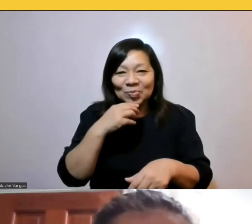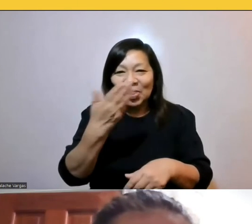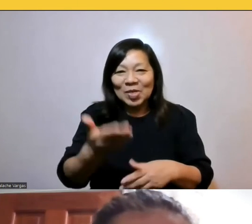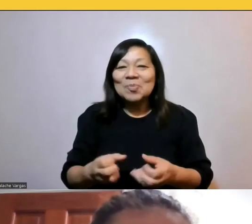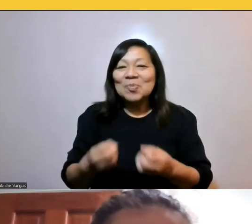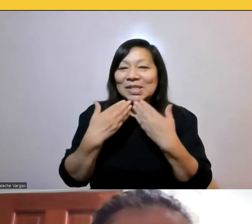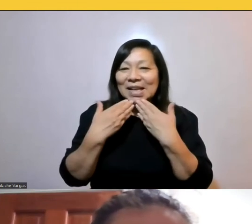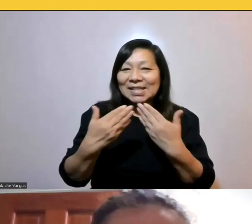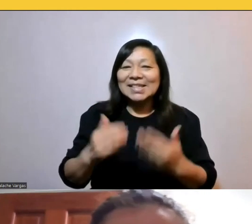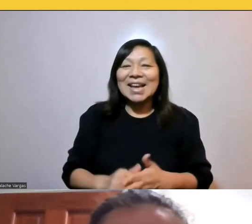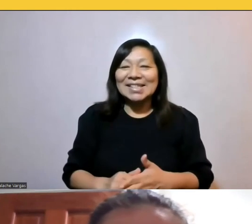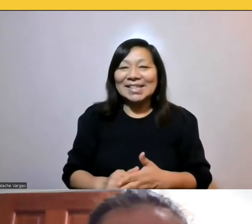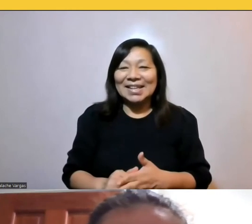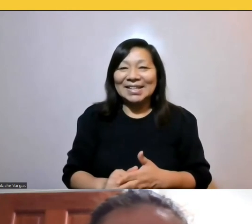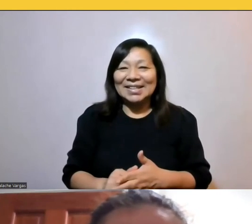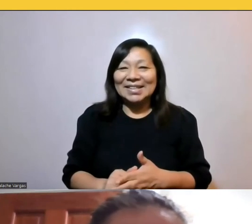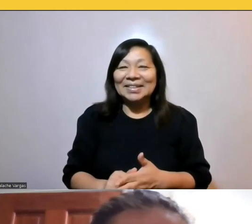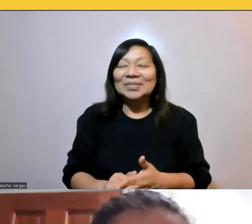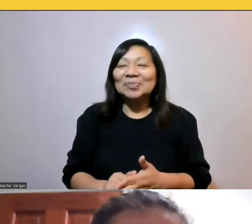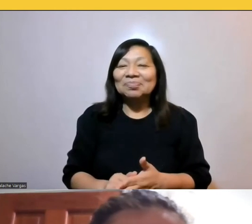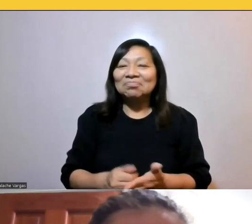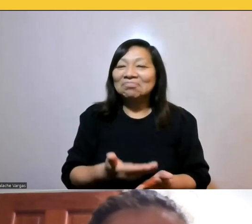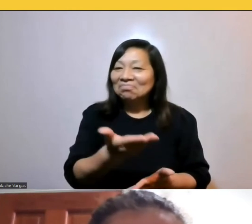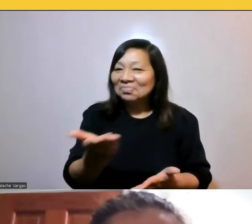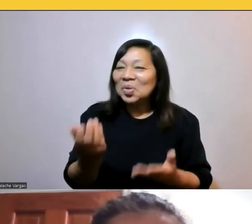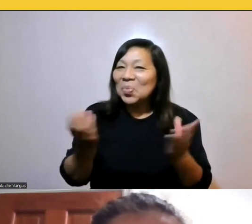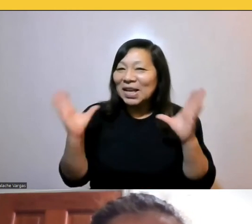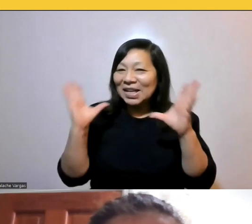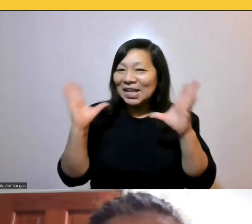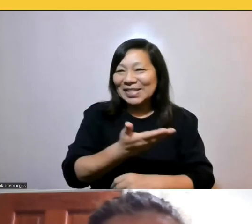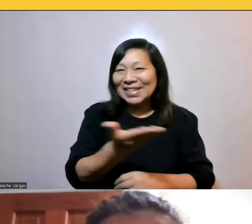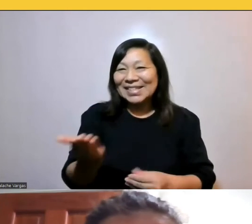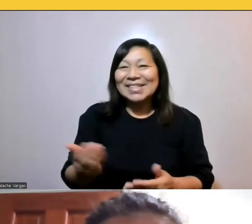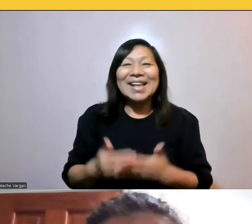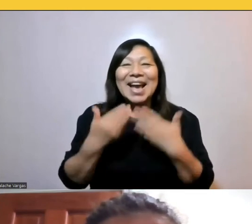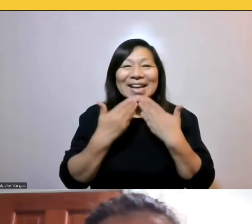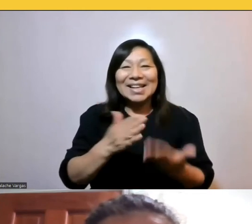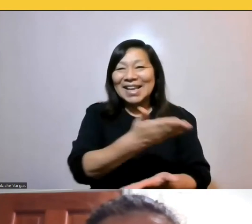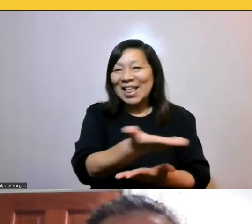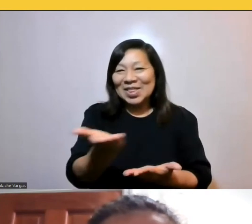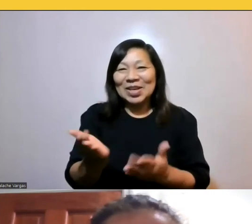Muchísimas gracias una vez más y bueno, que tengan buenas noches. Muchas gracias a